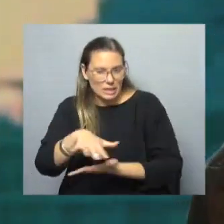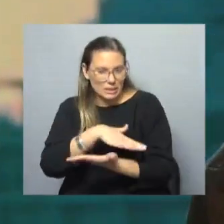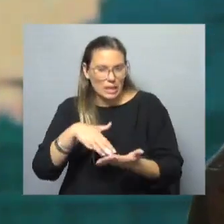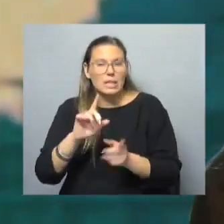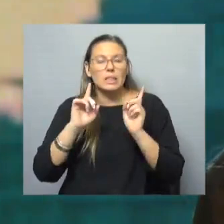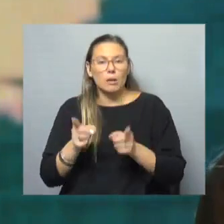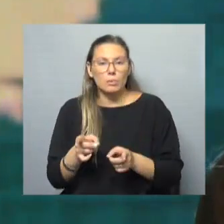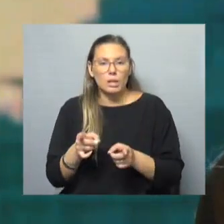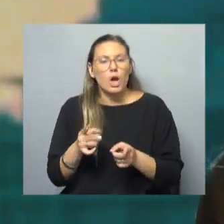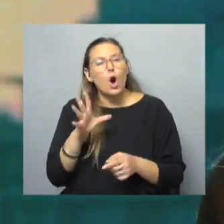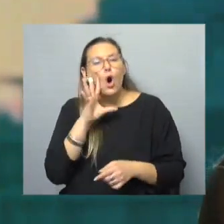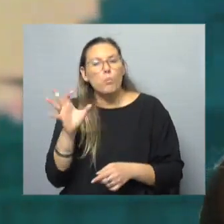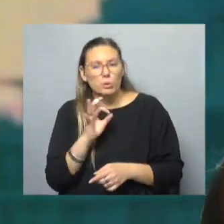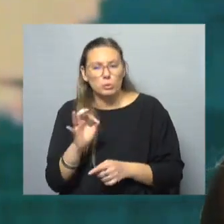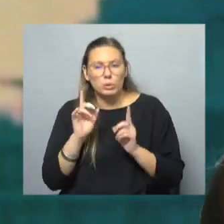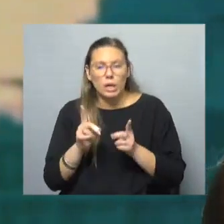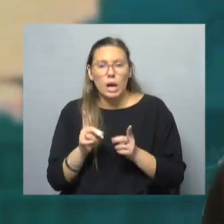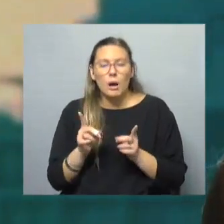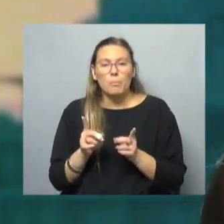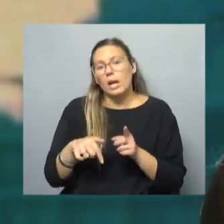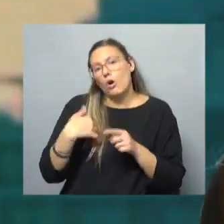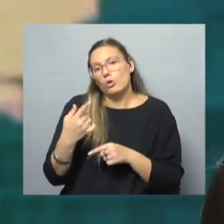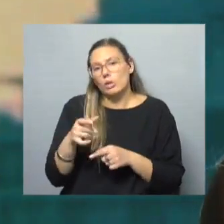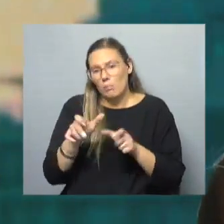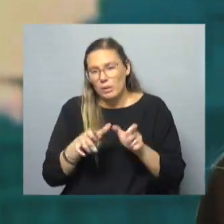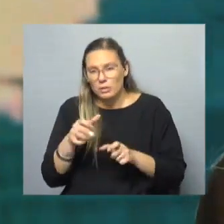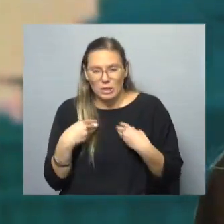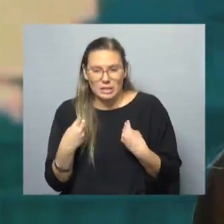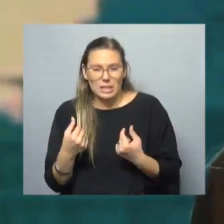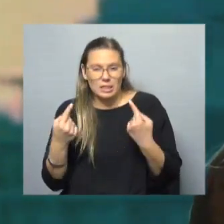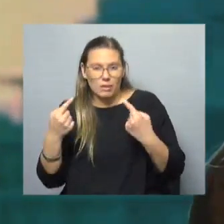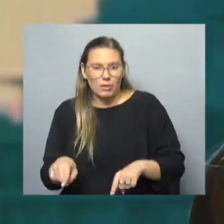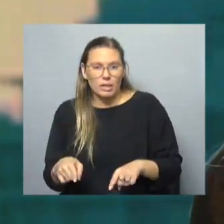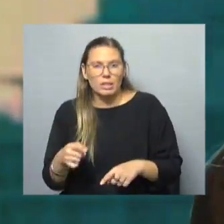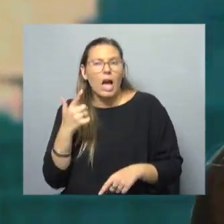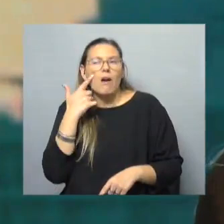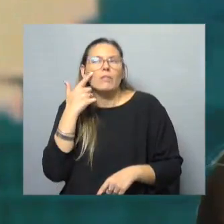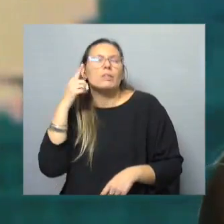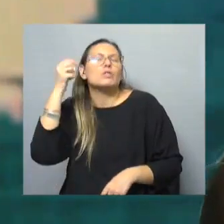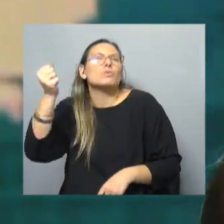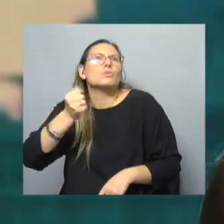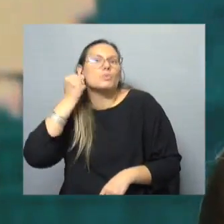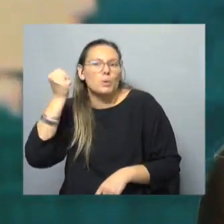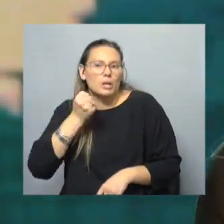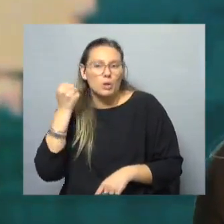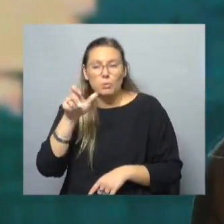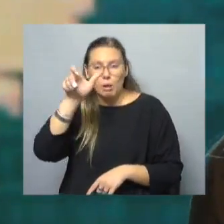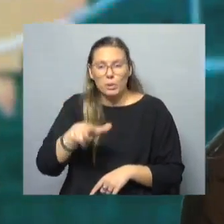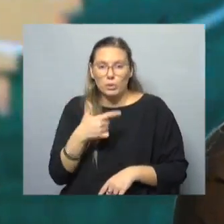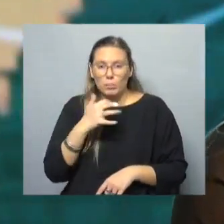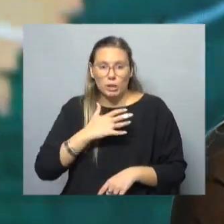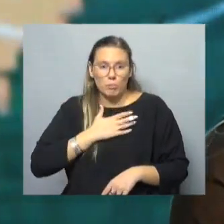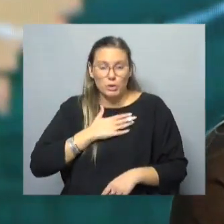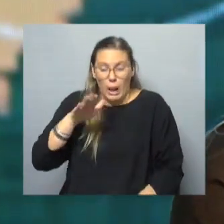también son como la oportunidad mucho también para las disidencias a, por ejemplo, vivir su fantasía, porque capaz que una persona, por ejemplo, yo